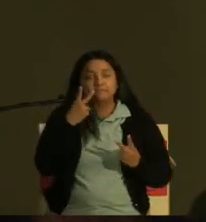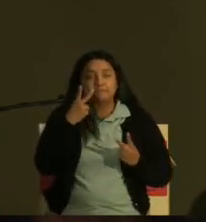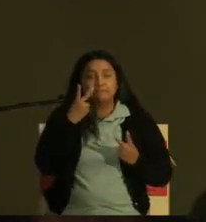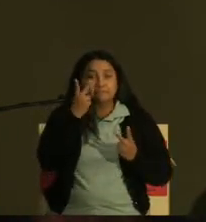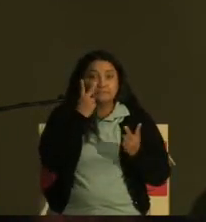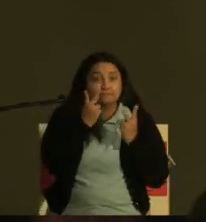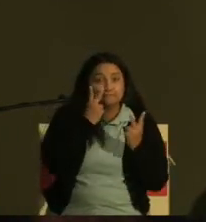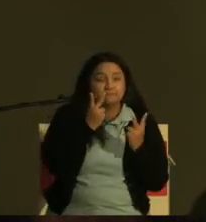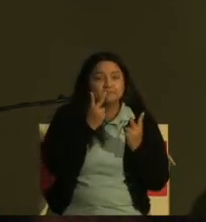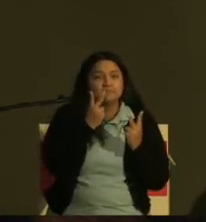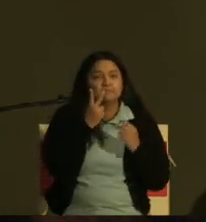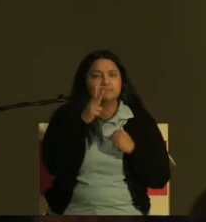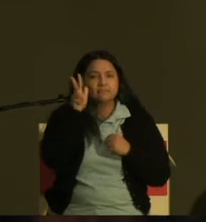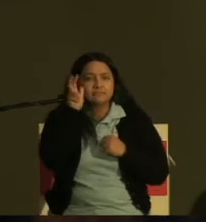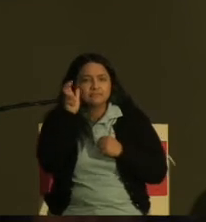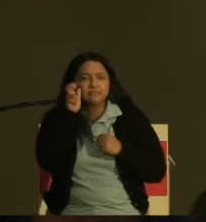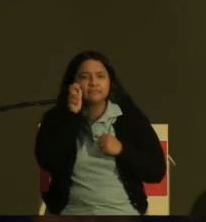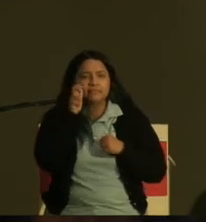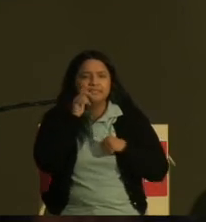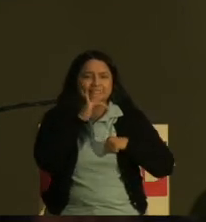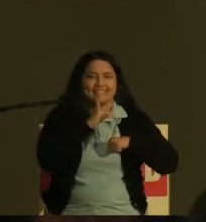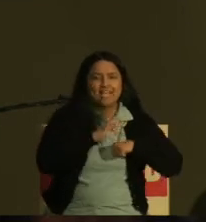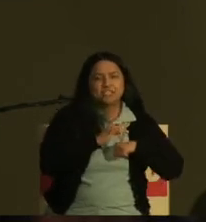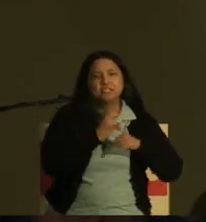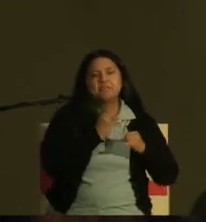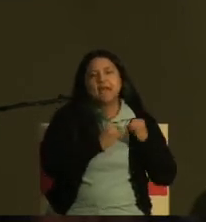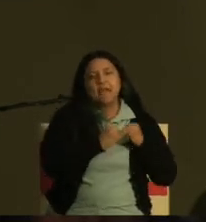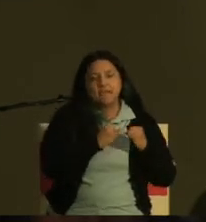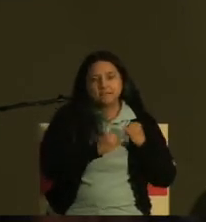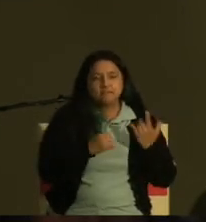Y el tacto queda como en último, ¿no? Si alguien le dice, ¿no? Qué